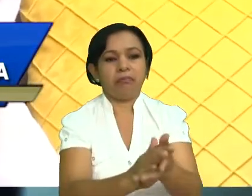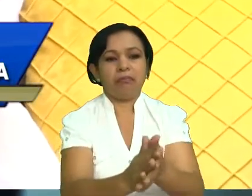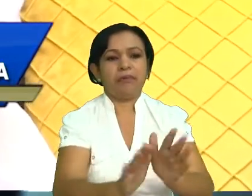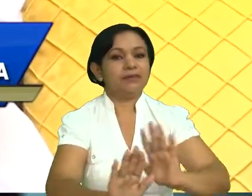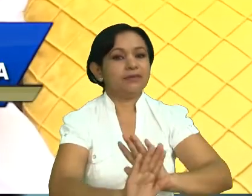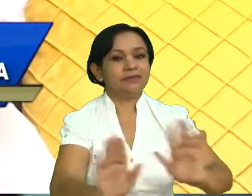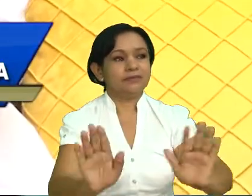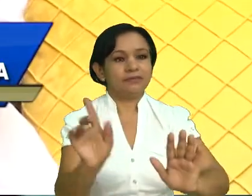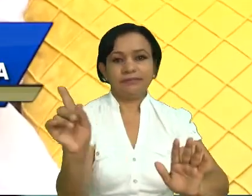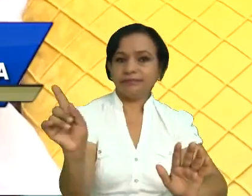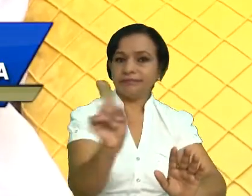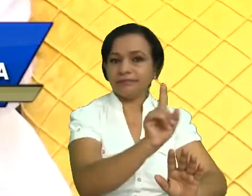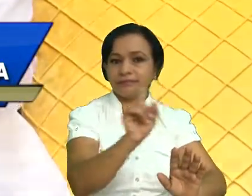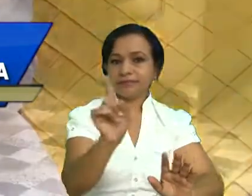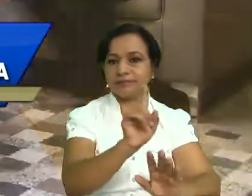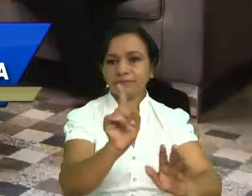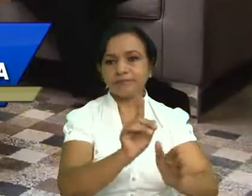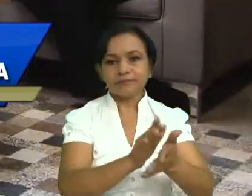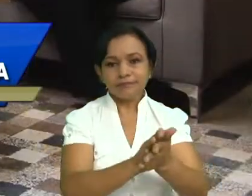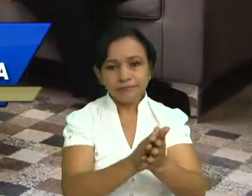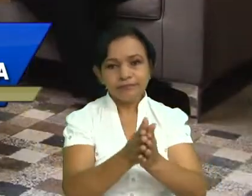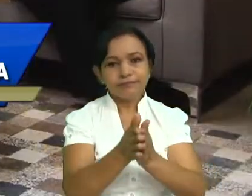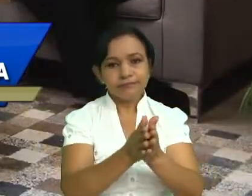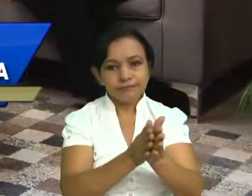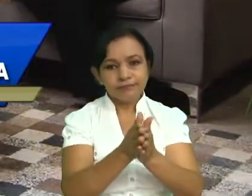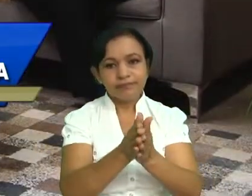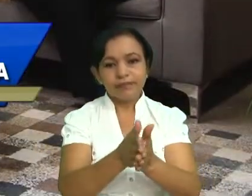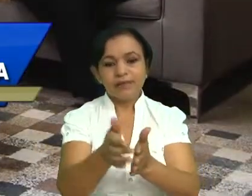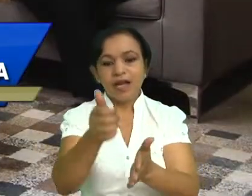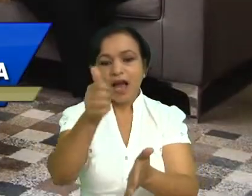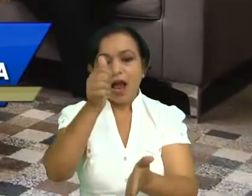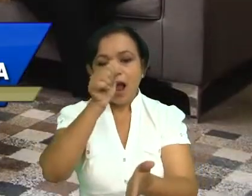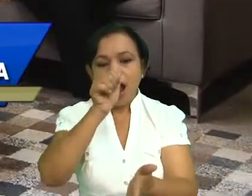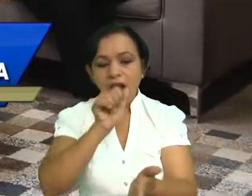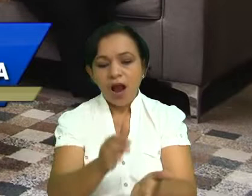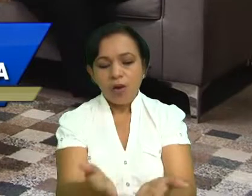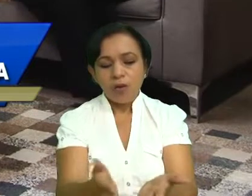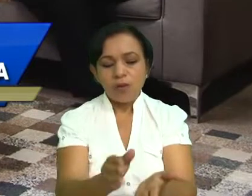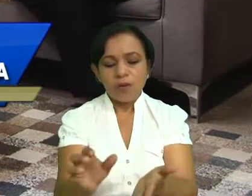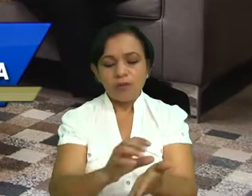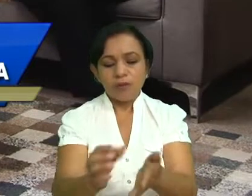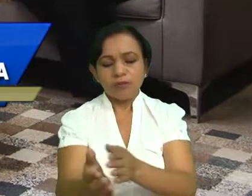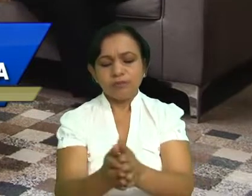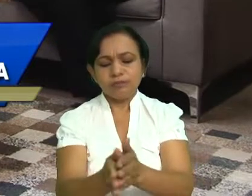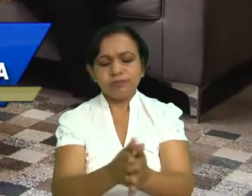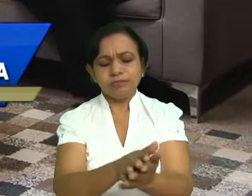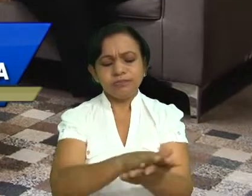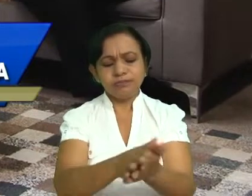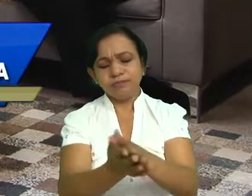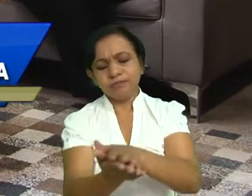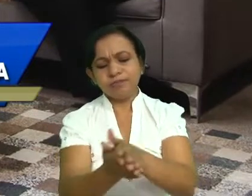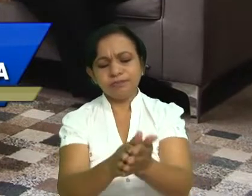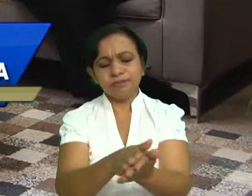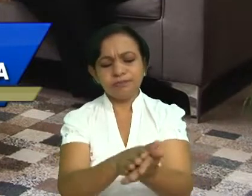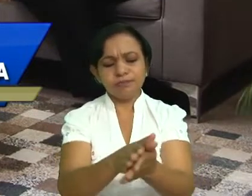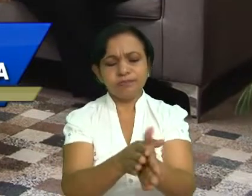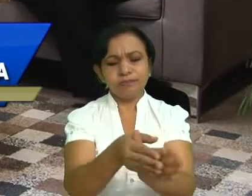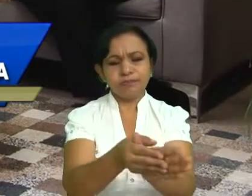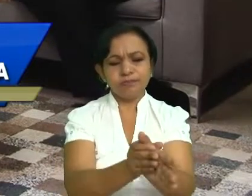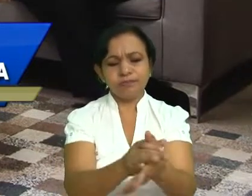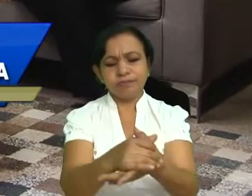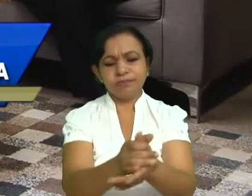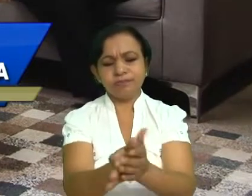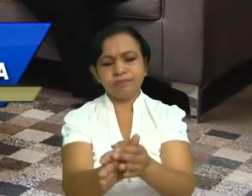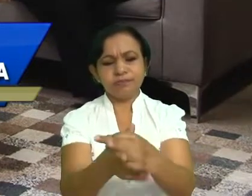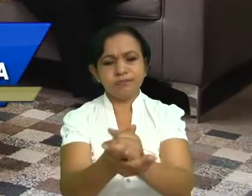agüita, sino que lavar bien nuestras manitos con agüita y jabón abundante es lo que nosotros requerimos y es la llave